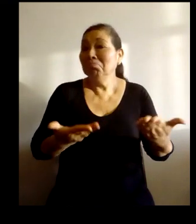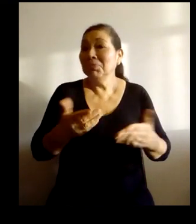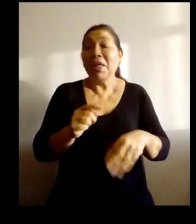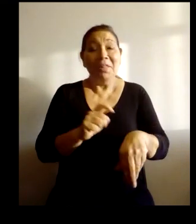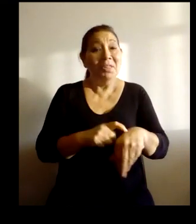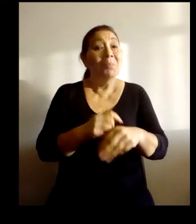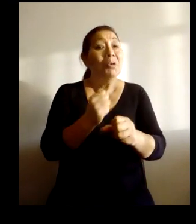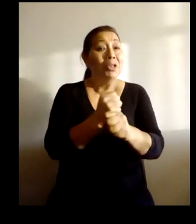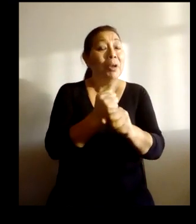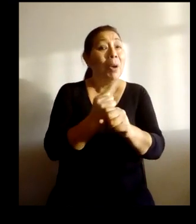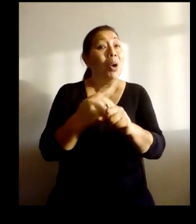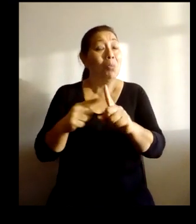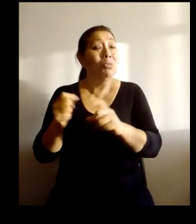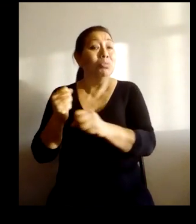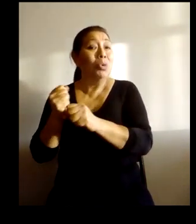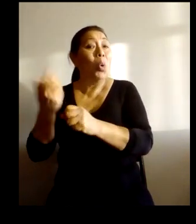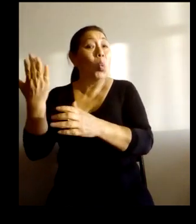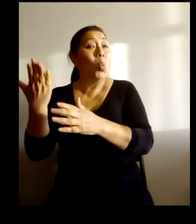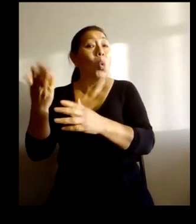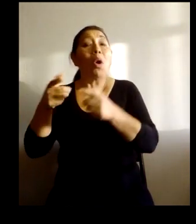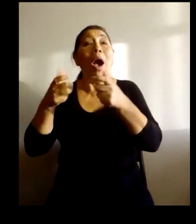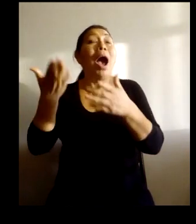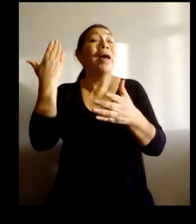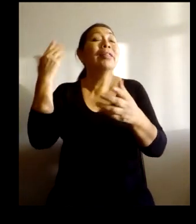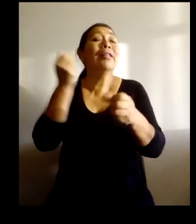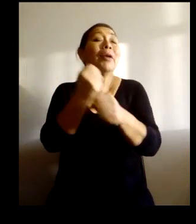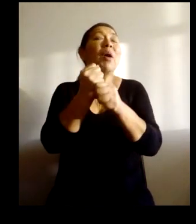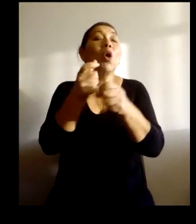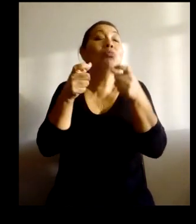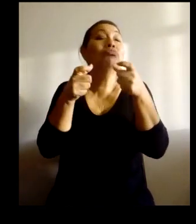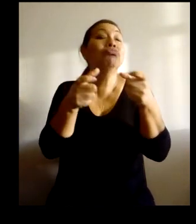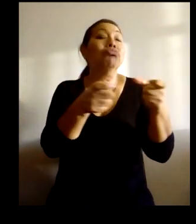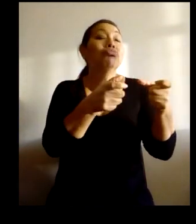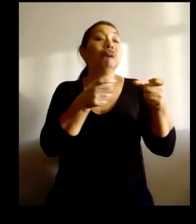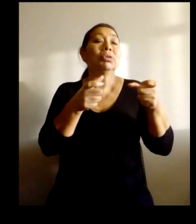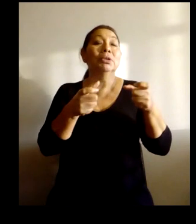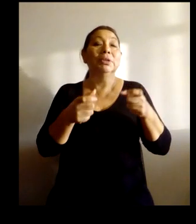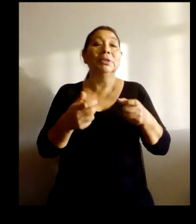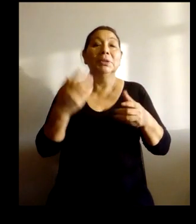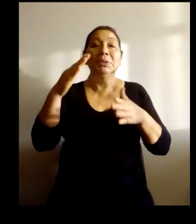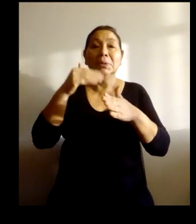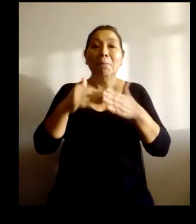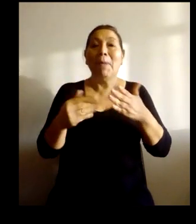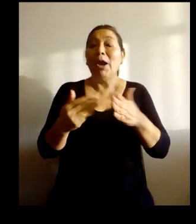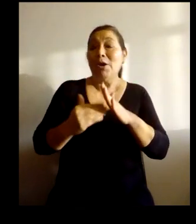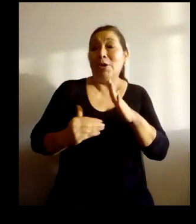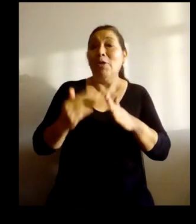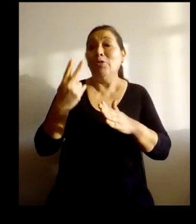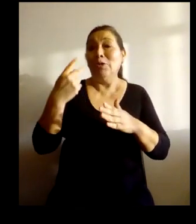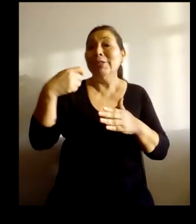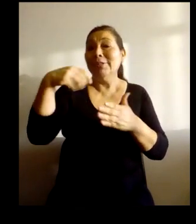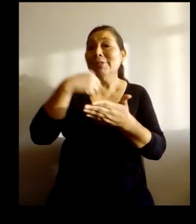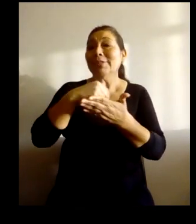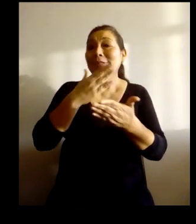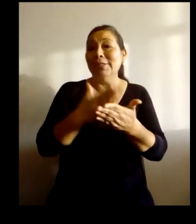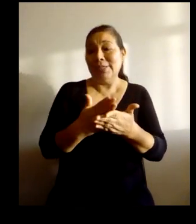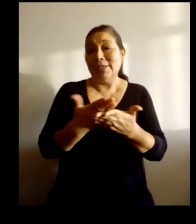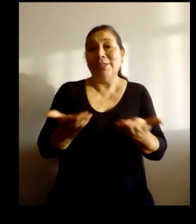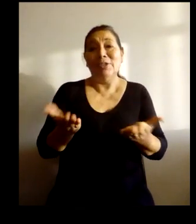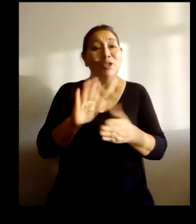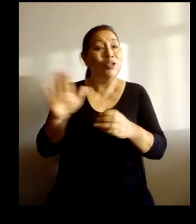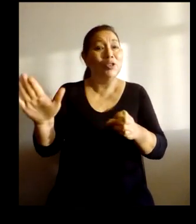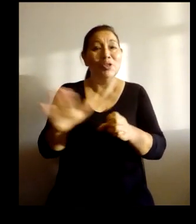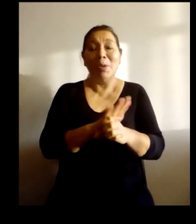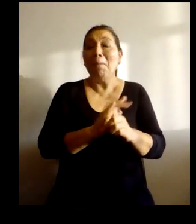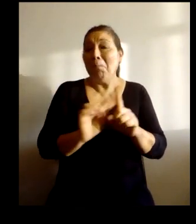ha habido un tiempo de operario, pero el mayor tiempo ha sido como supervisor. El demandante tiene un 67% de menoscabo, mayor a 2/3. Esto